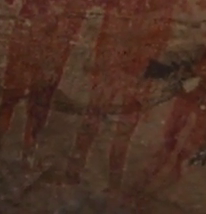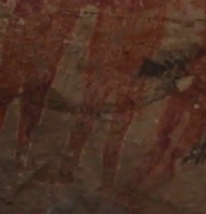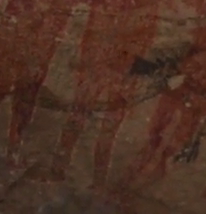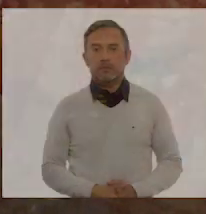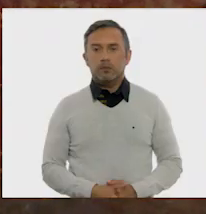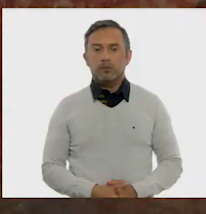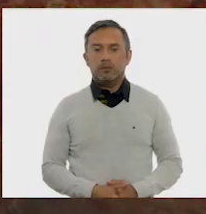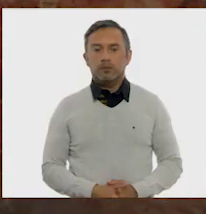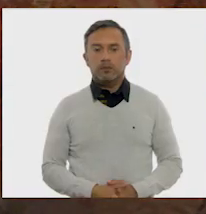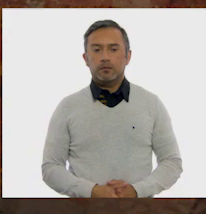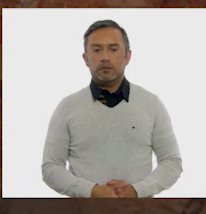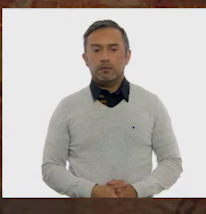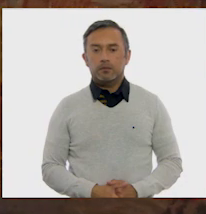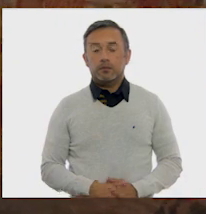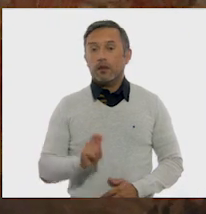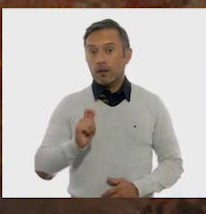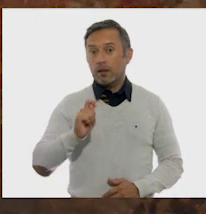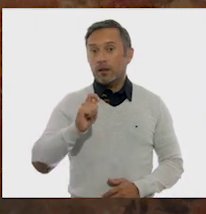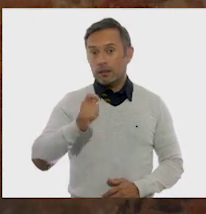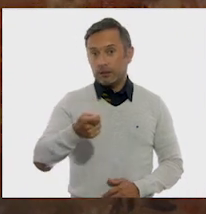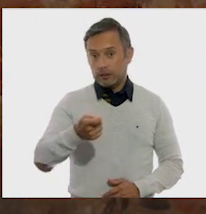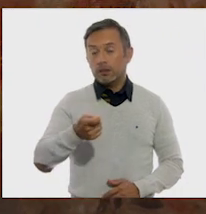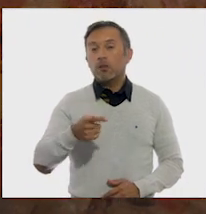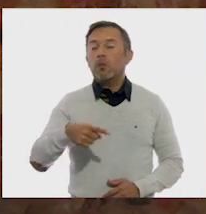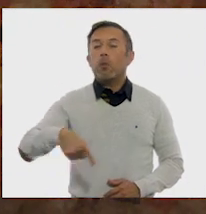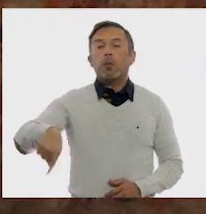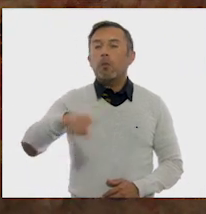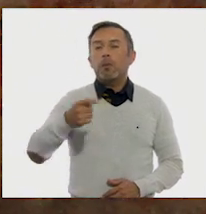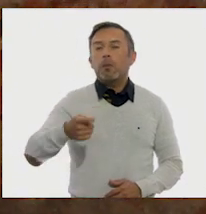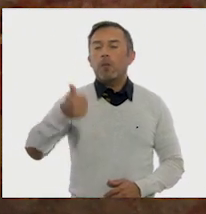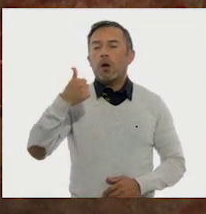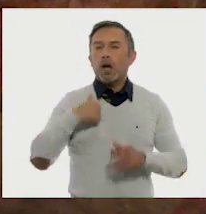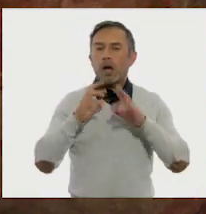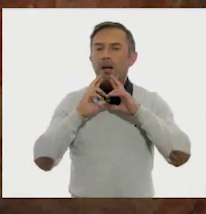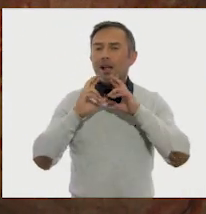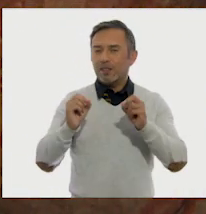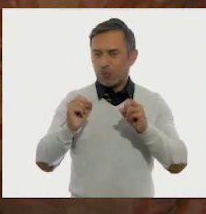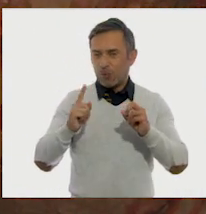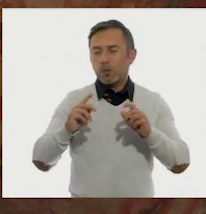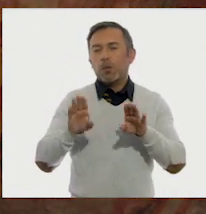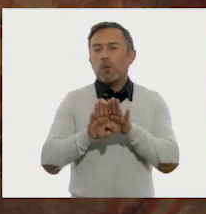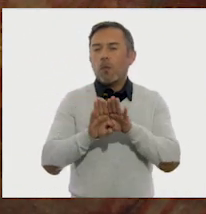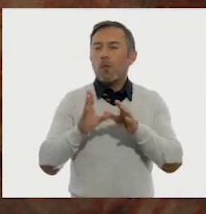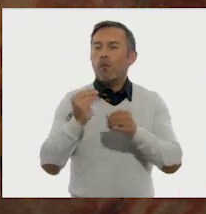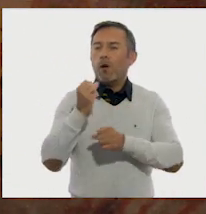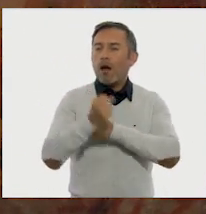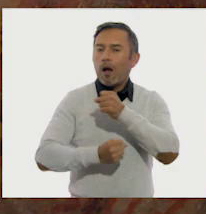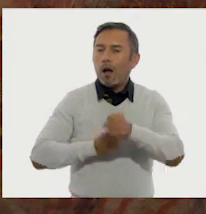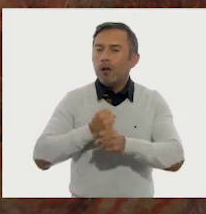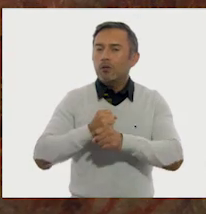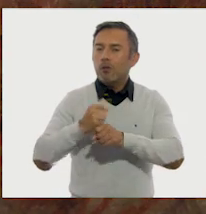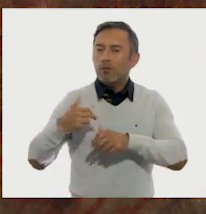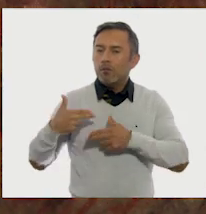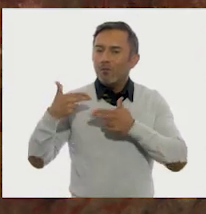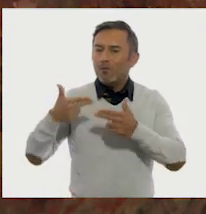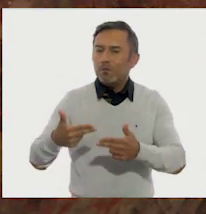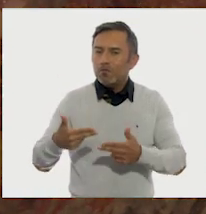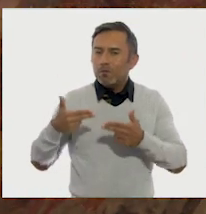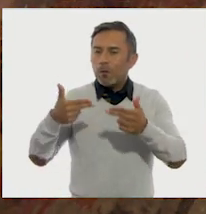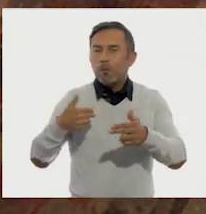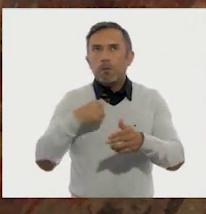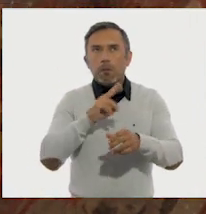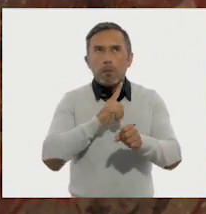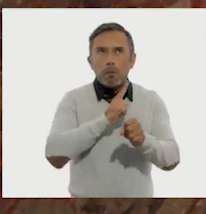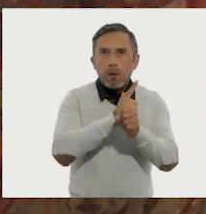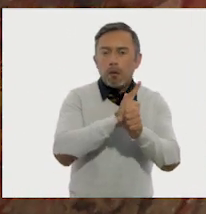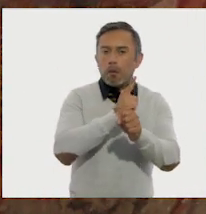Los que descubrieron las pinturas pues fueron los rancheros. A través de generaciones se fueron descubriendo. También